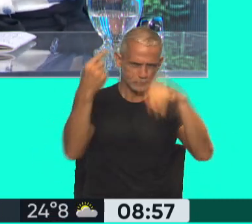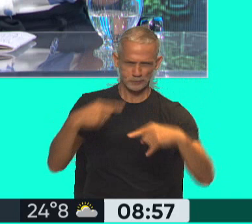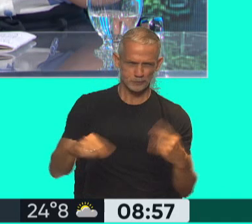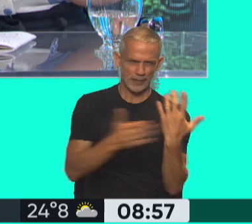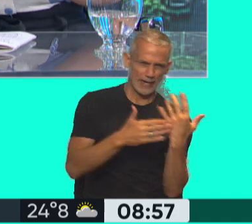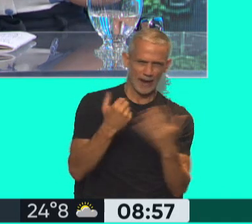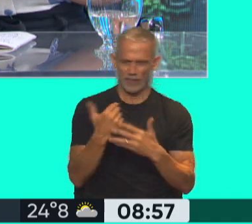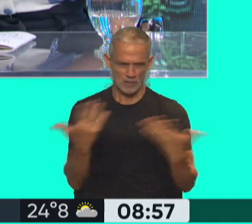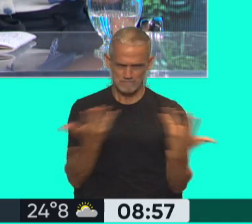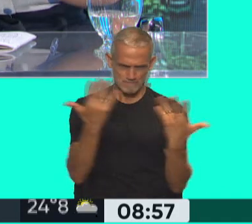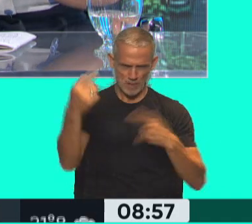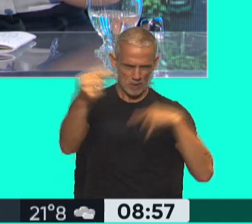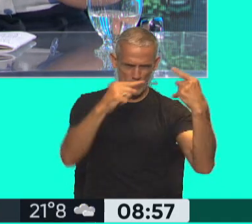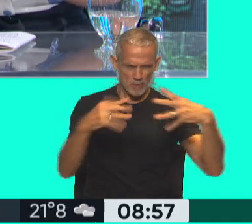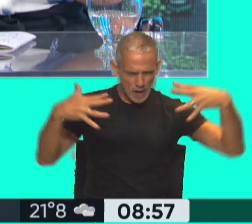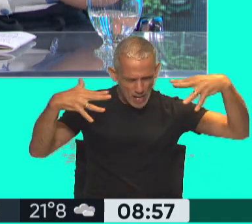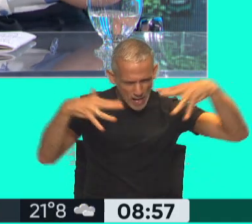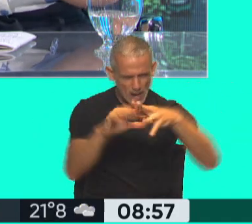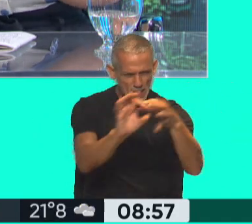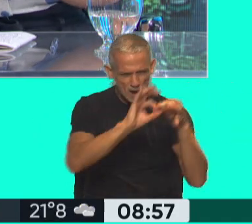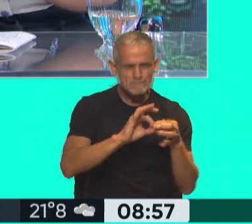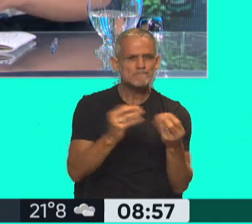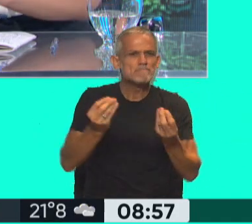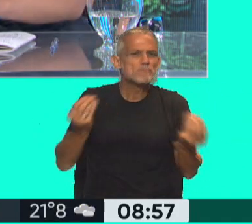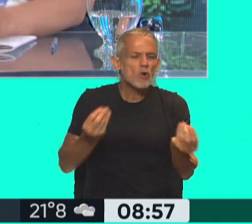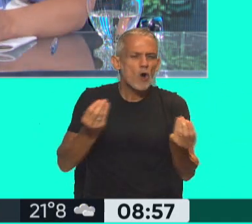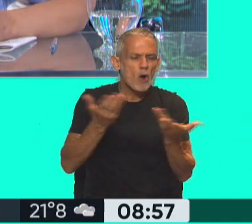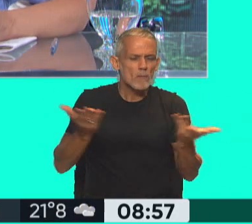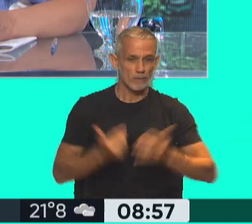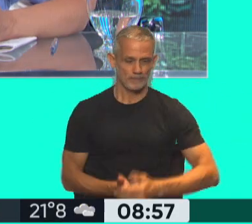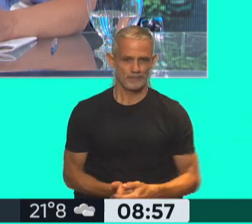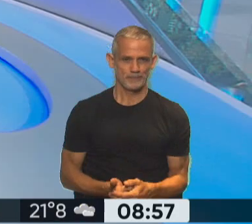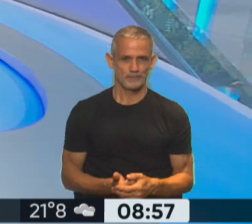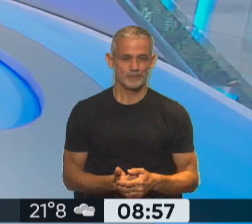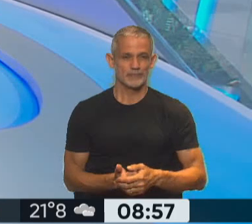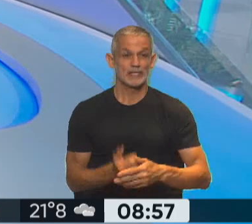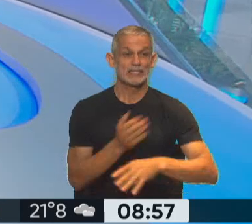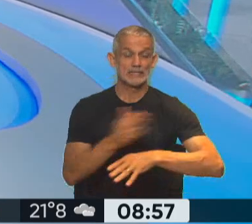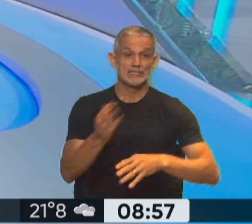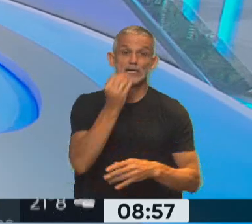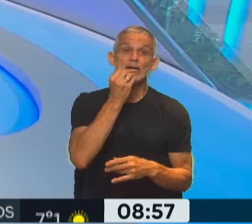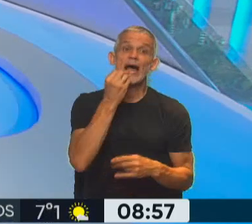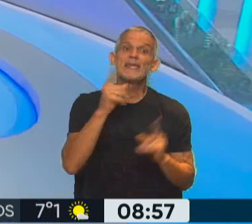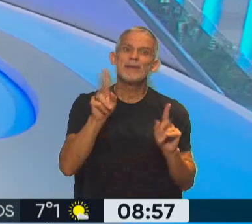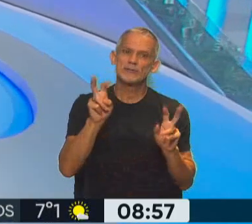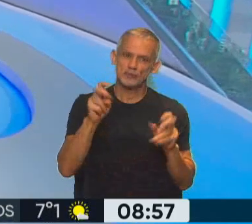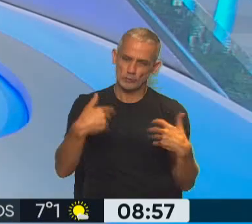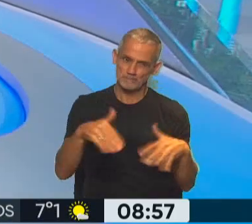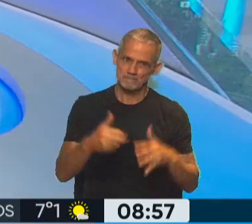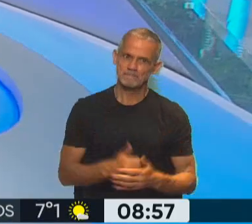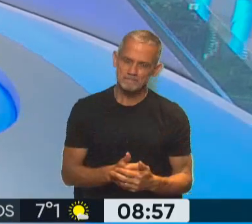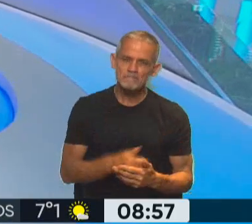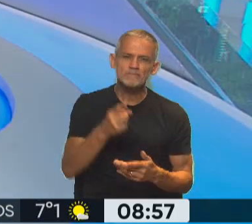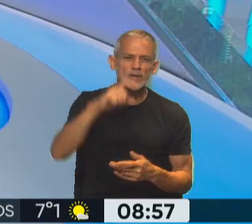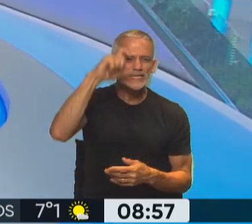cómo se puede lograr la integración composiciones distintas NASA los alimentos son uno de los desafíos justamente que